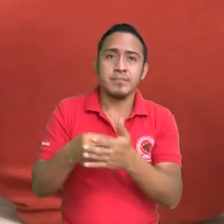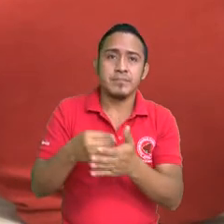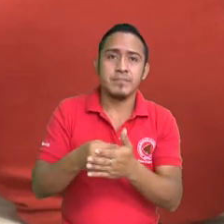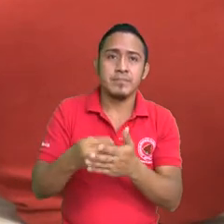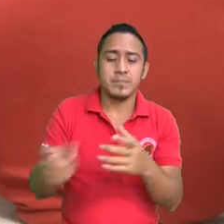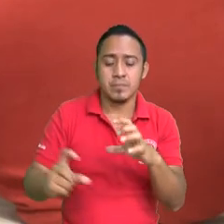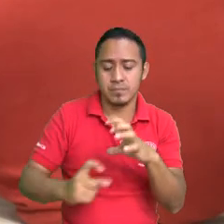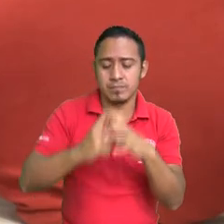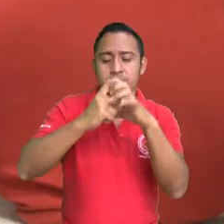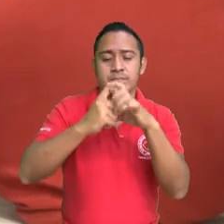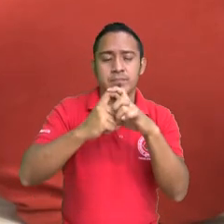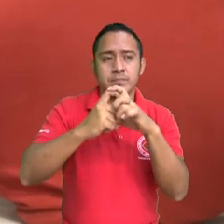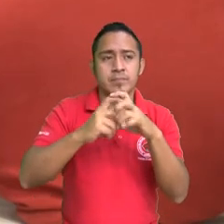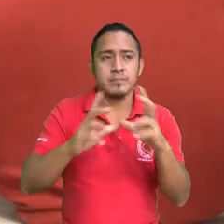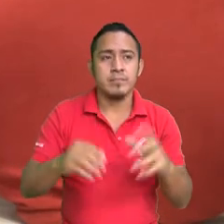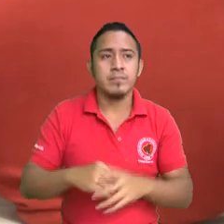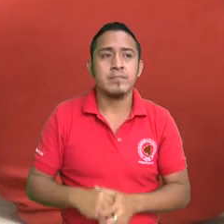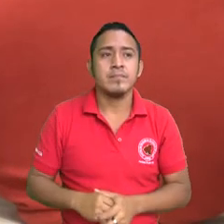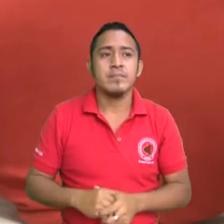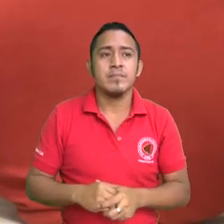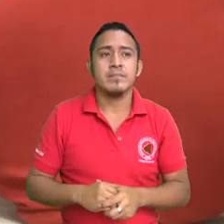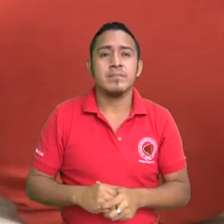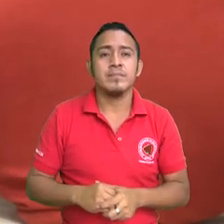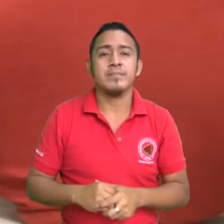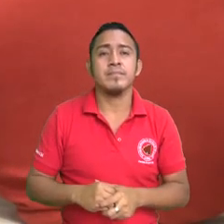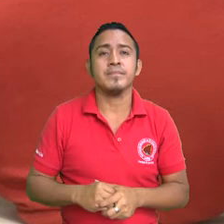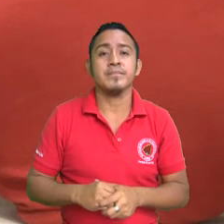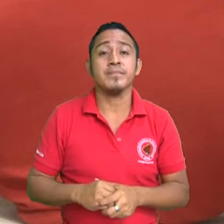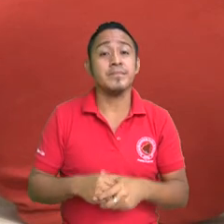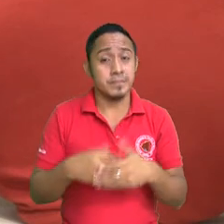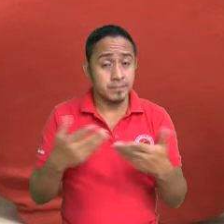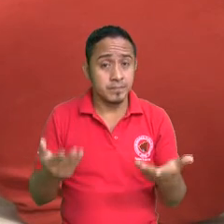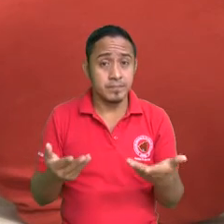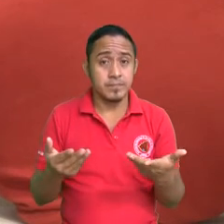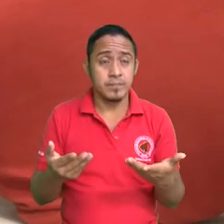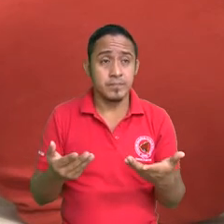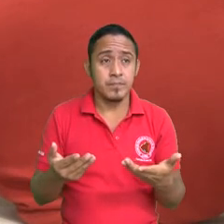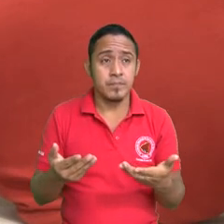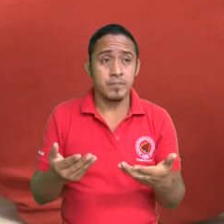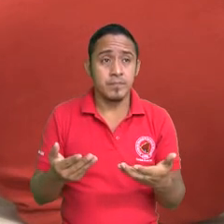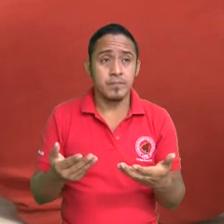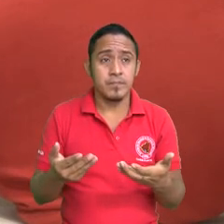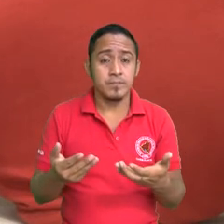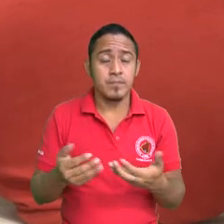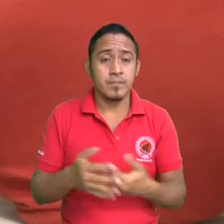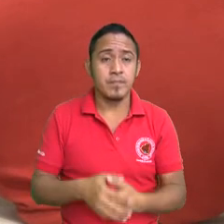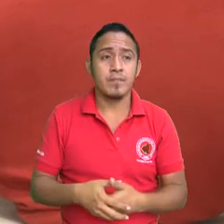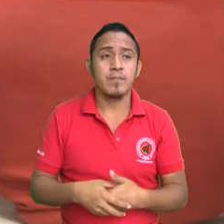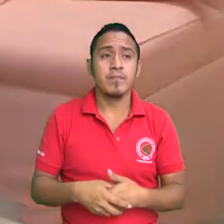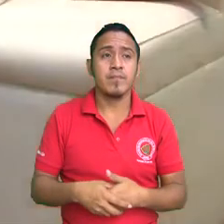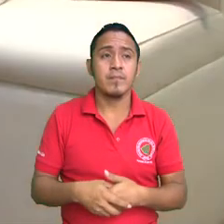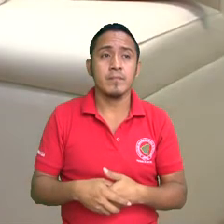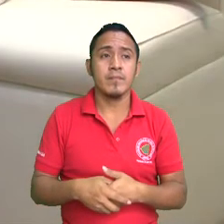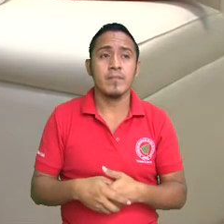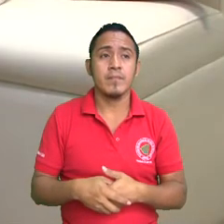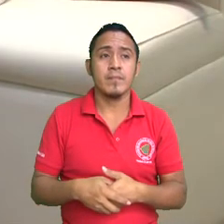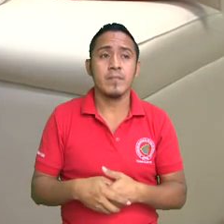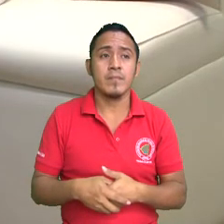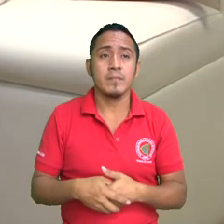solo montan los lentes. Ah, ya, que en el caso de los de los